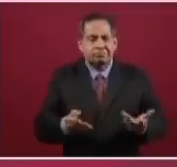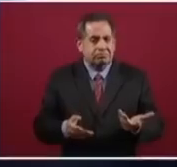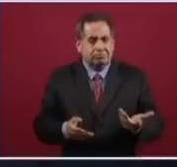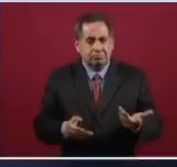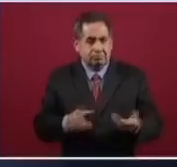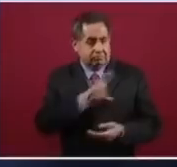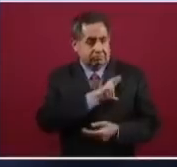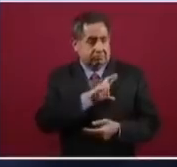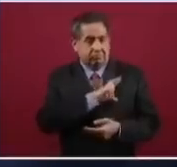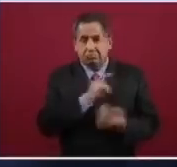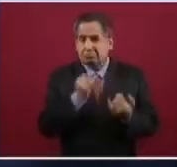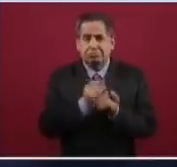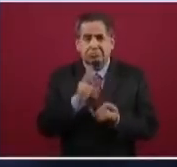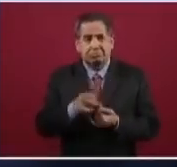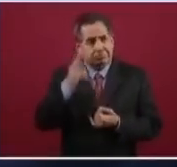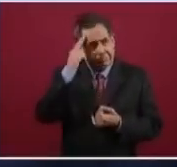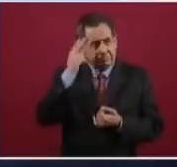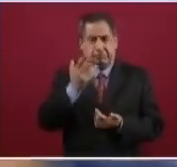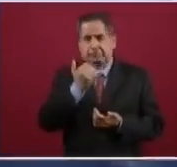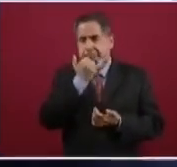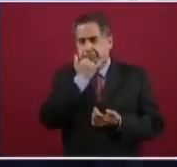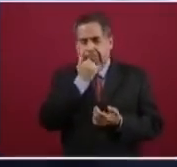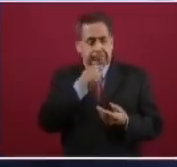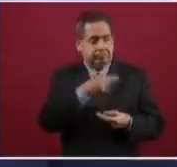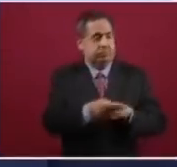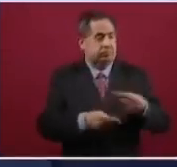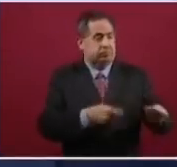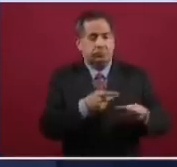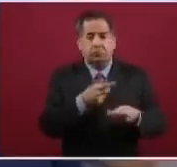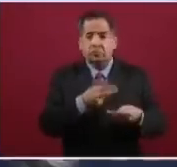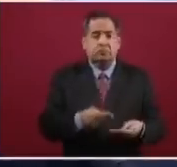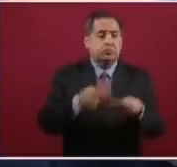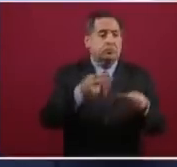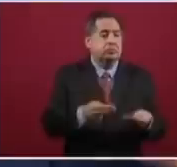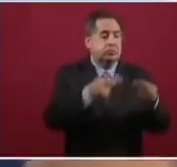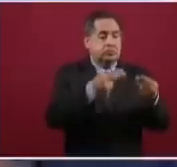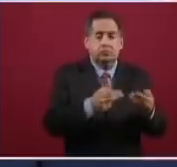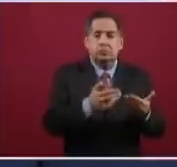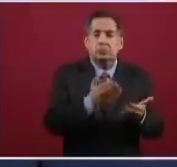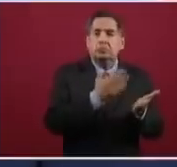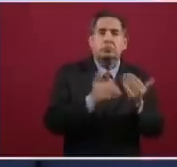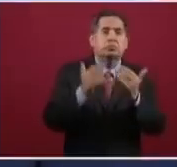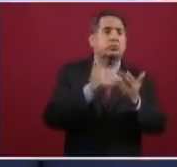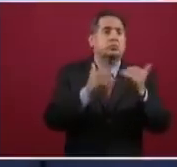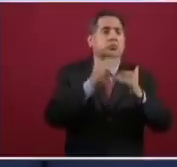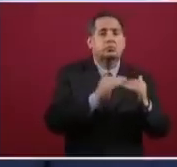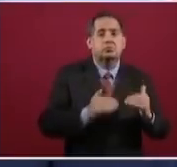a particulares y así el mercado